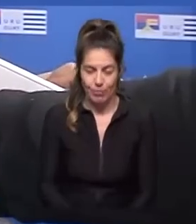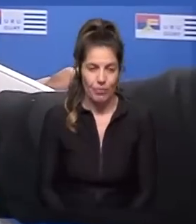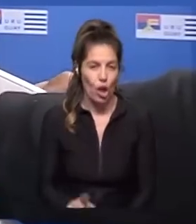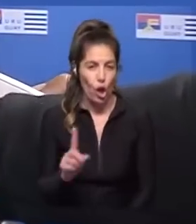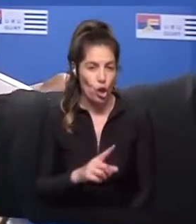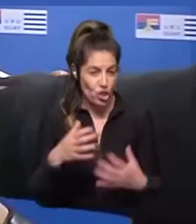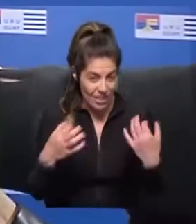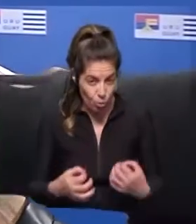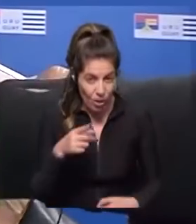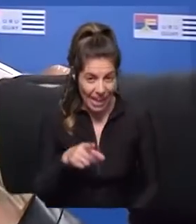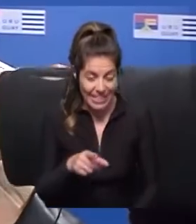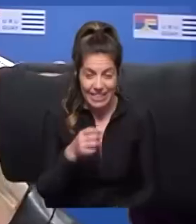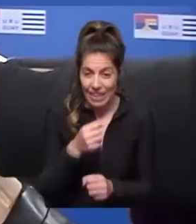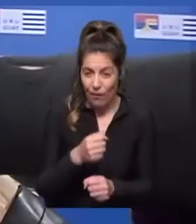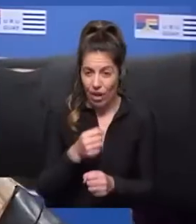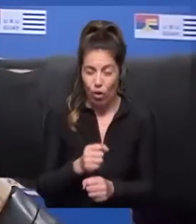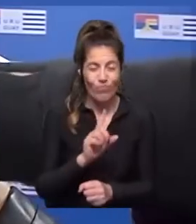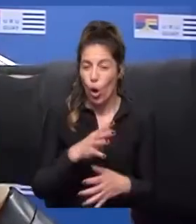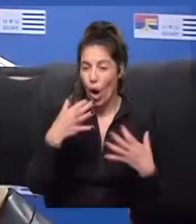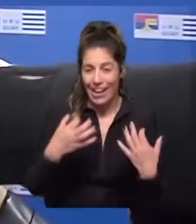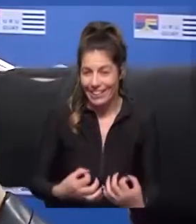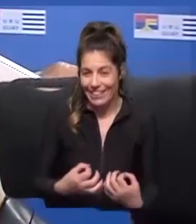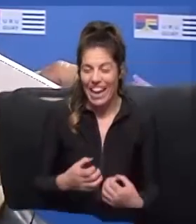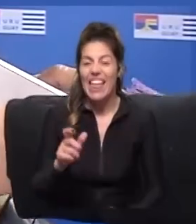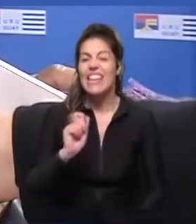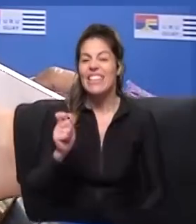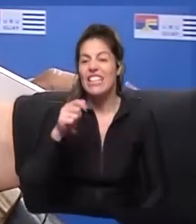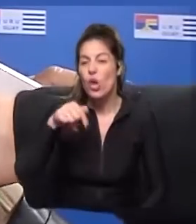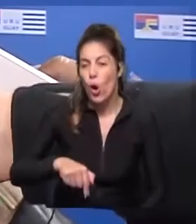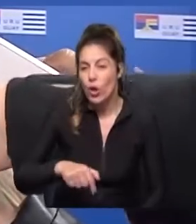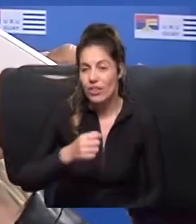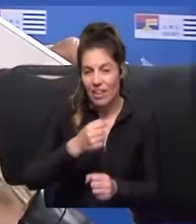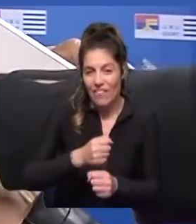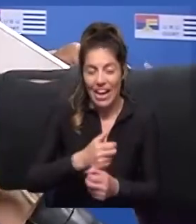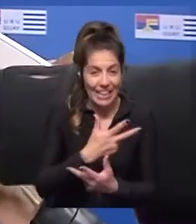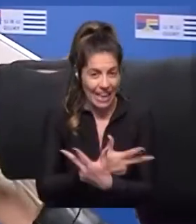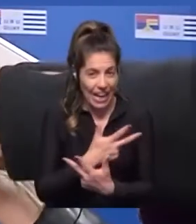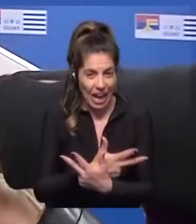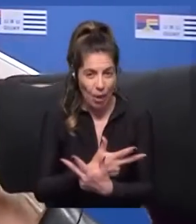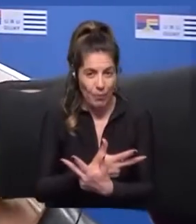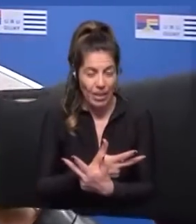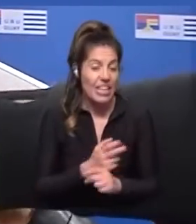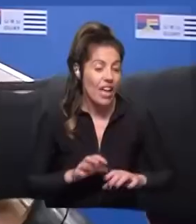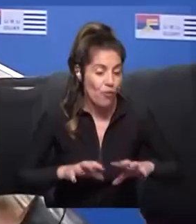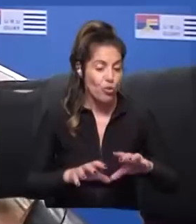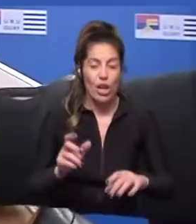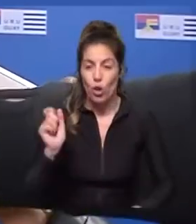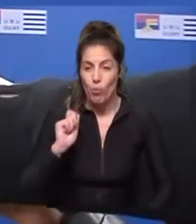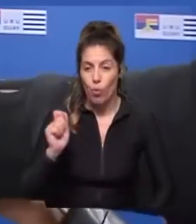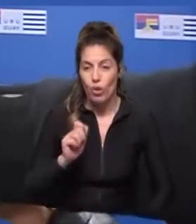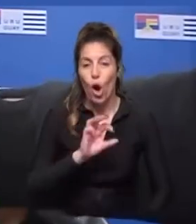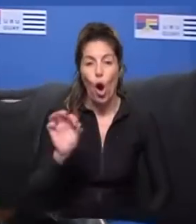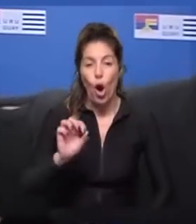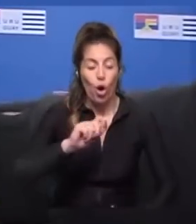se asegura ese empleo No hay ninguna garantía de que quienes hoy trabajan en ancap ya sean funcionarios públicos o